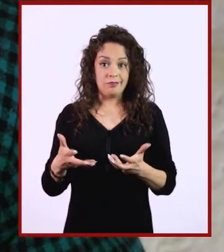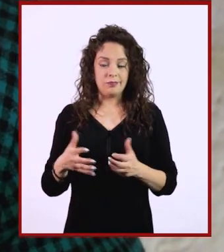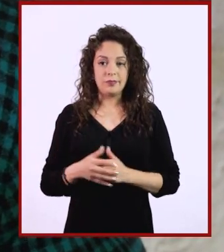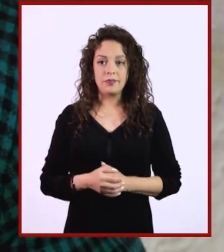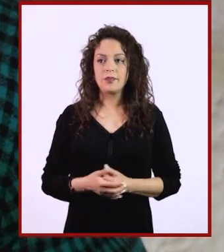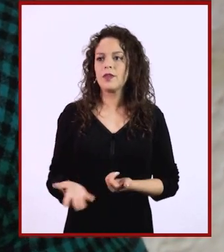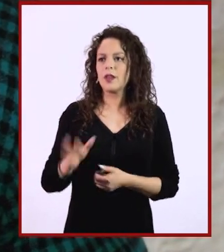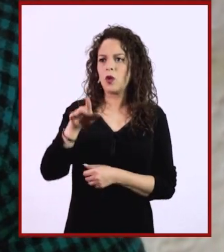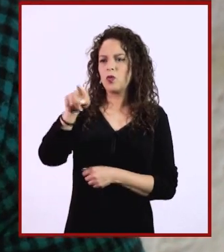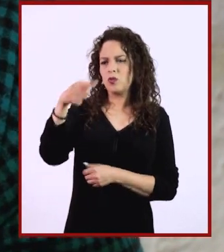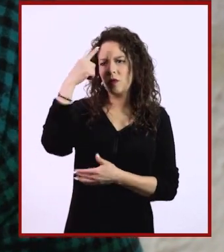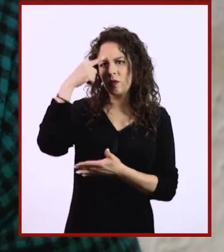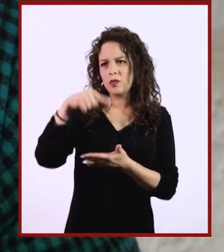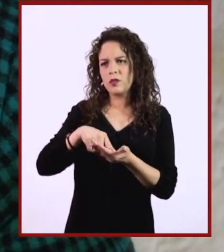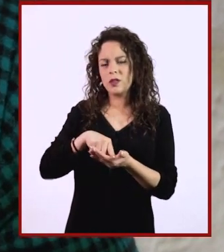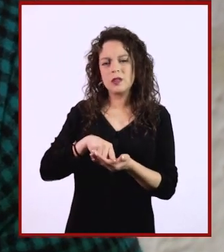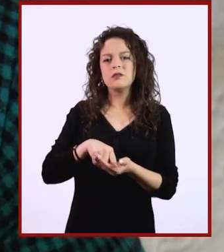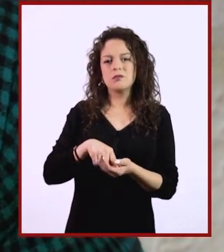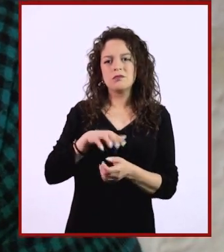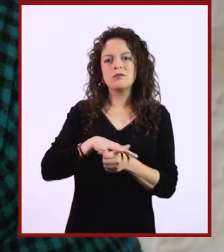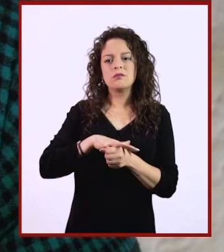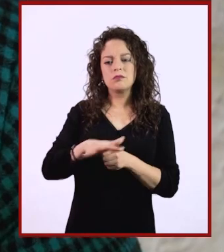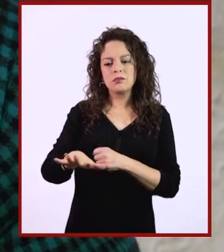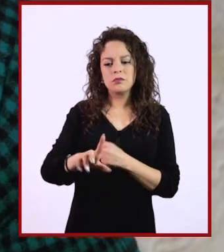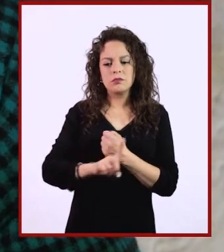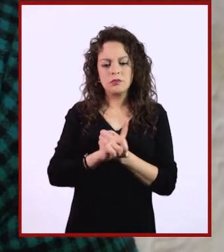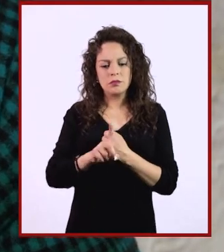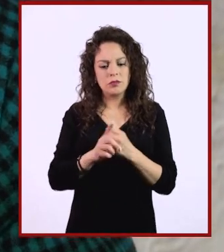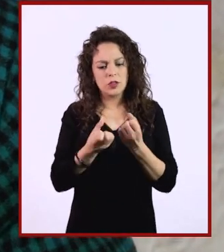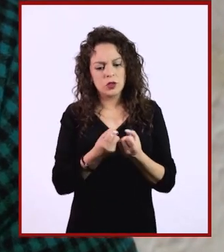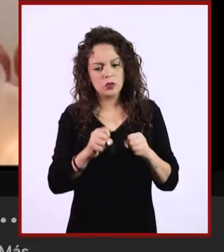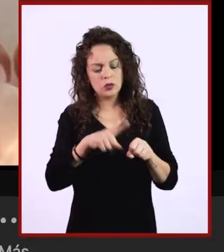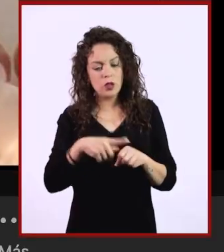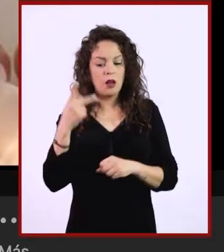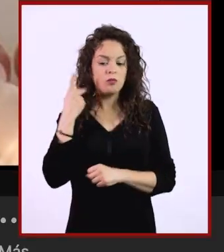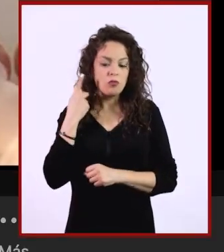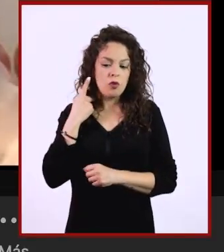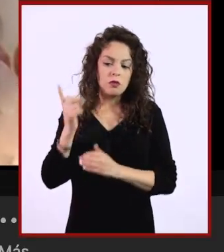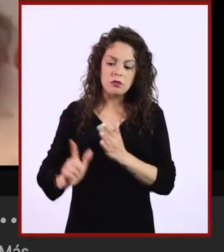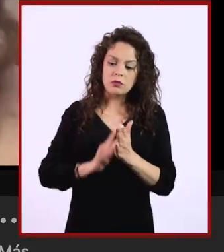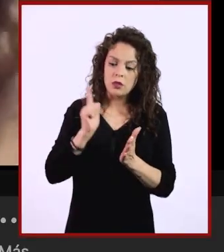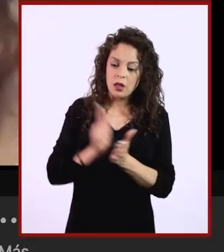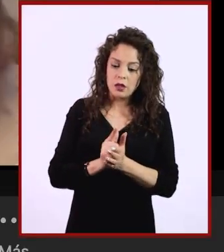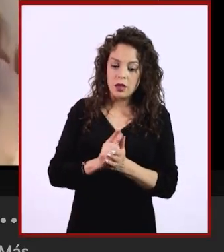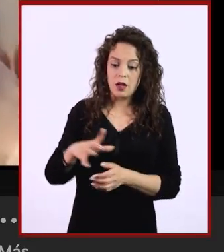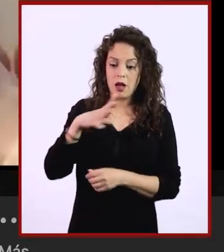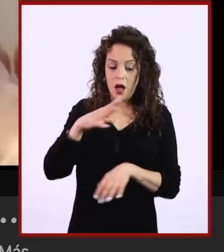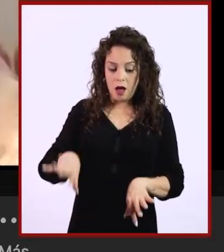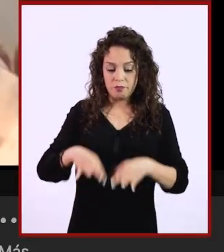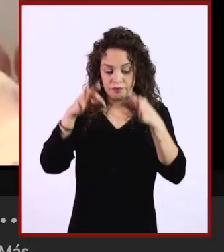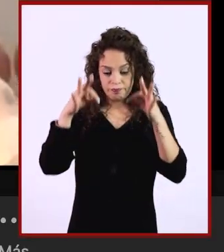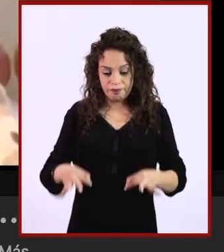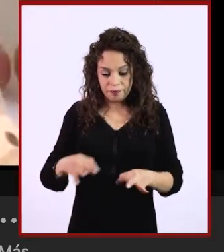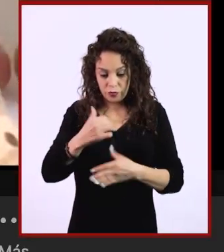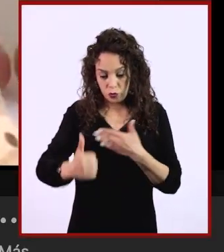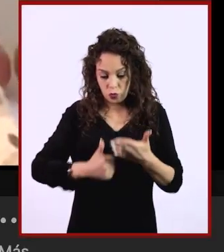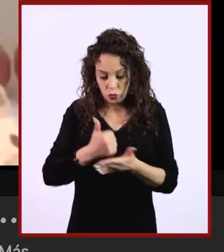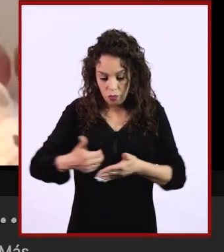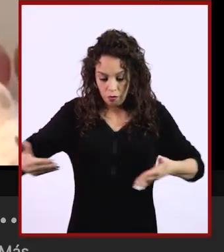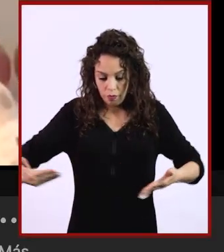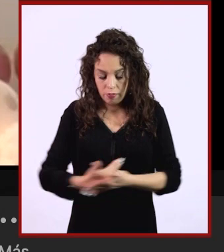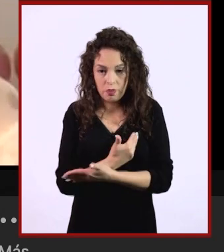tú que son las implicaciones sociales, culturales, políticas y legales que tiene ser un ciudadano legal y qué riesgos tiene?